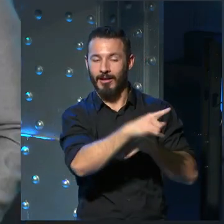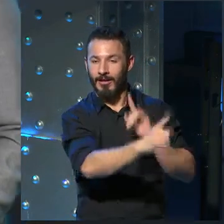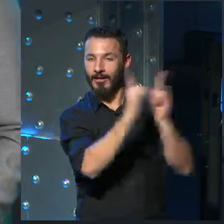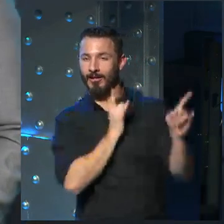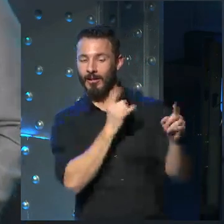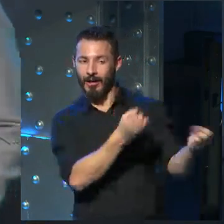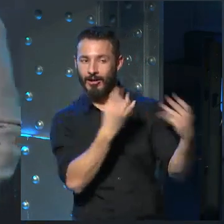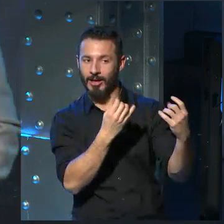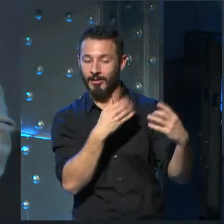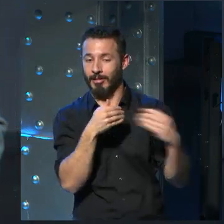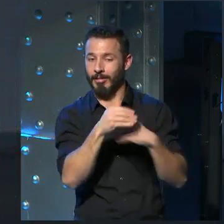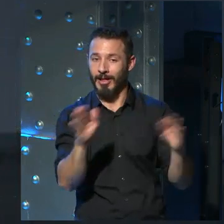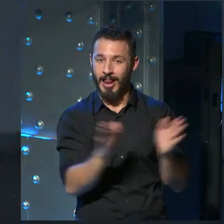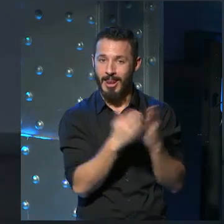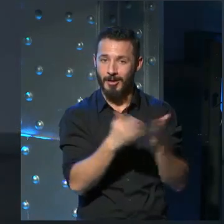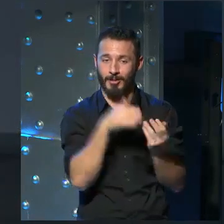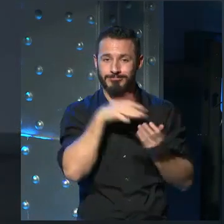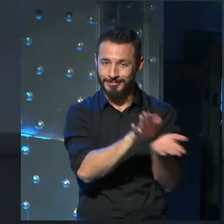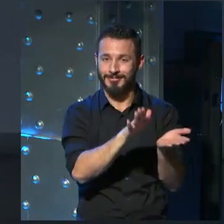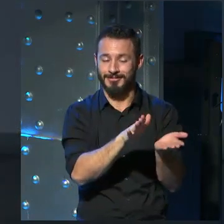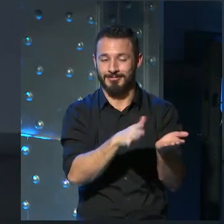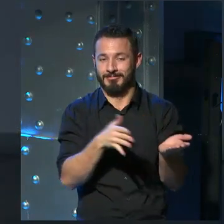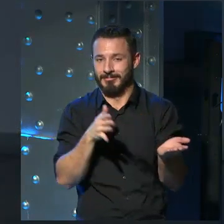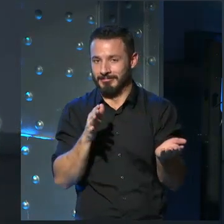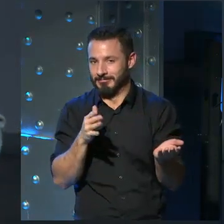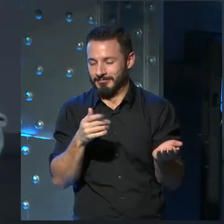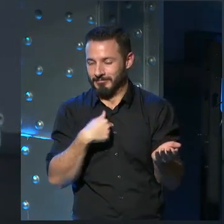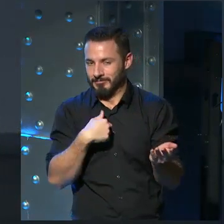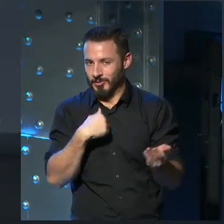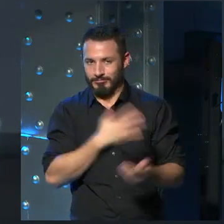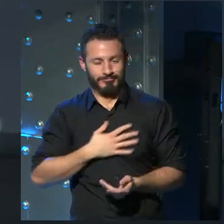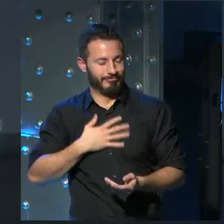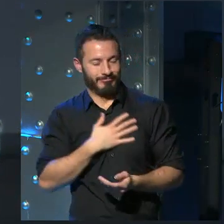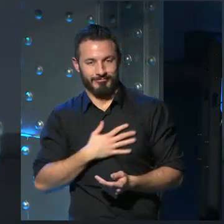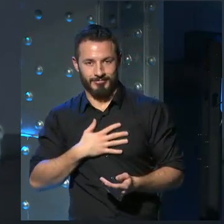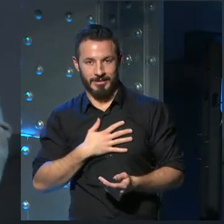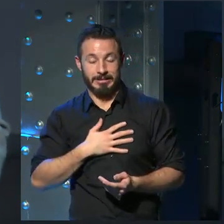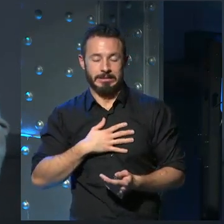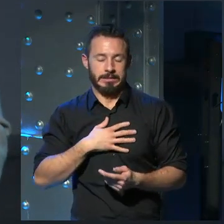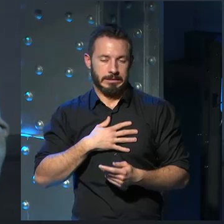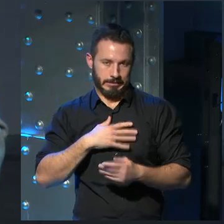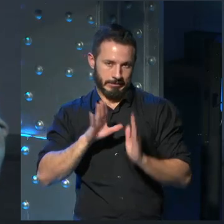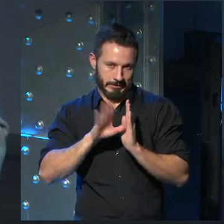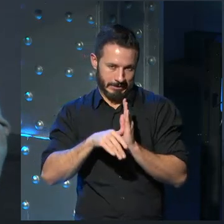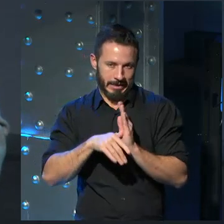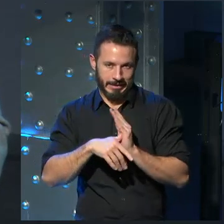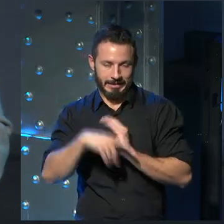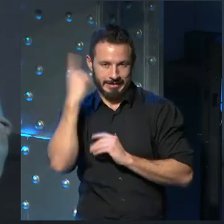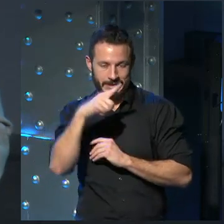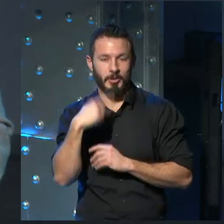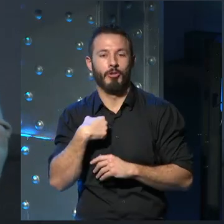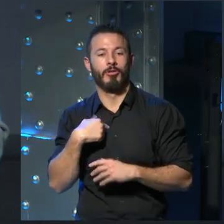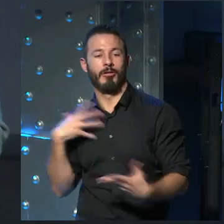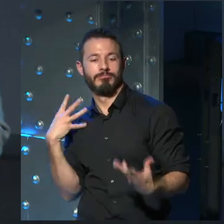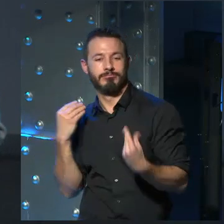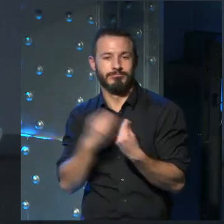que sacaba el libro y la verdad es que con muchísimo gusto y aunque un cierto retraso estoy aquí para poder